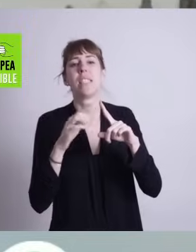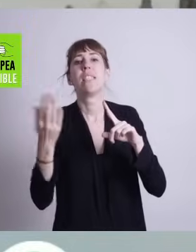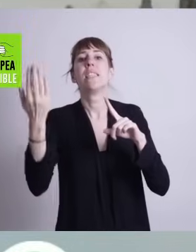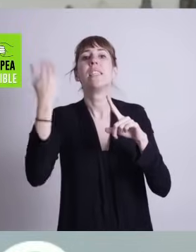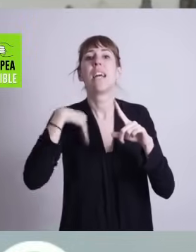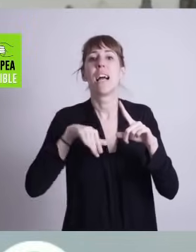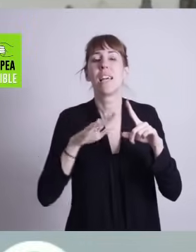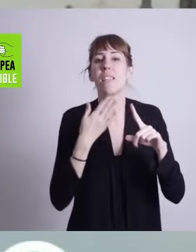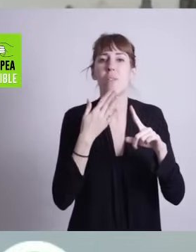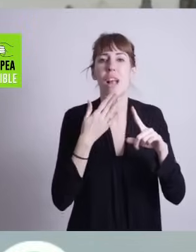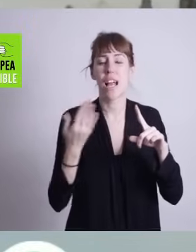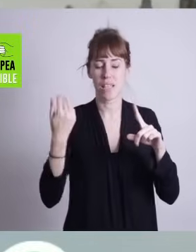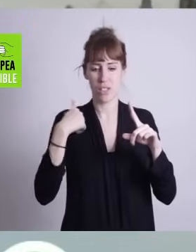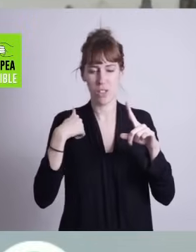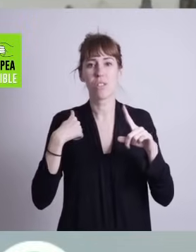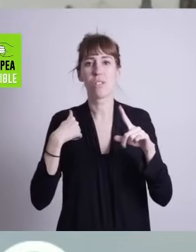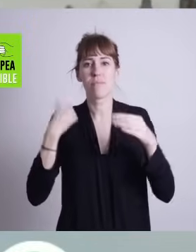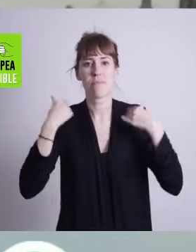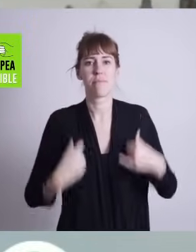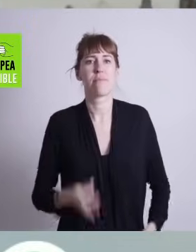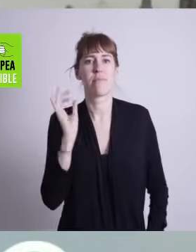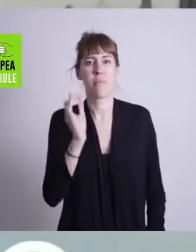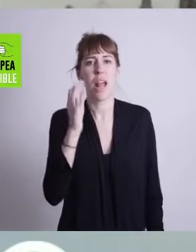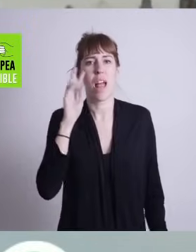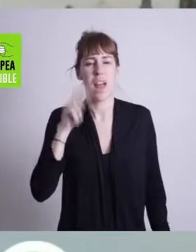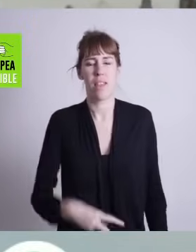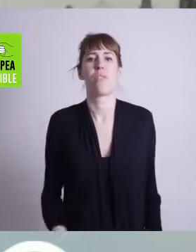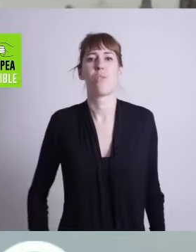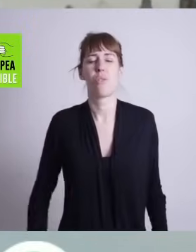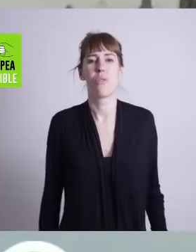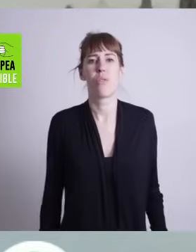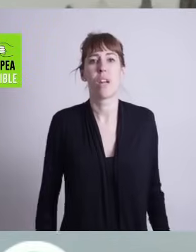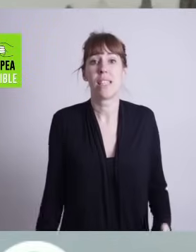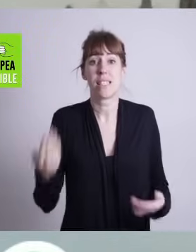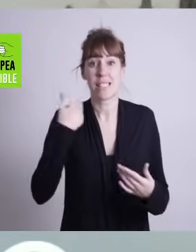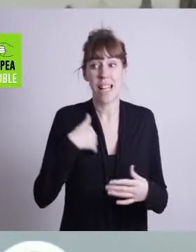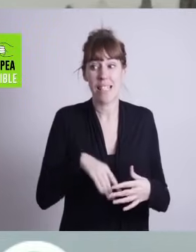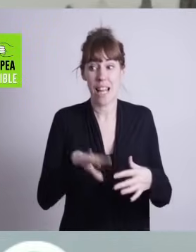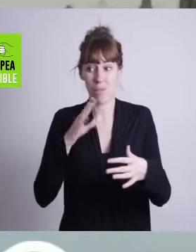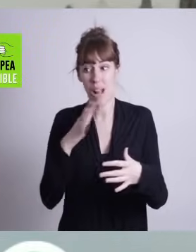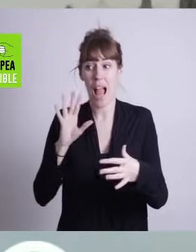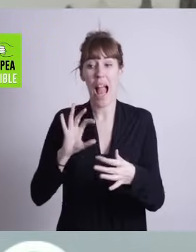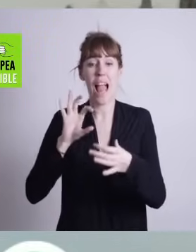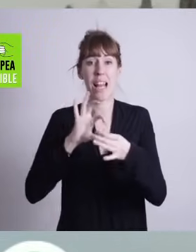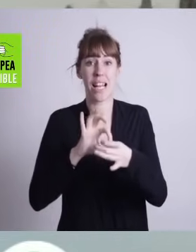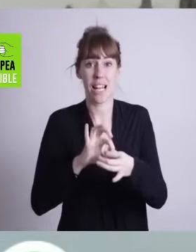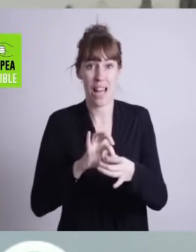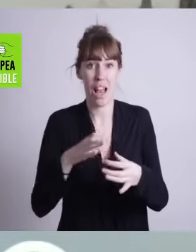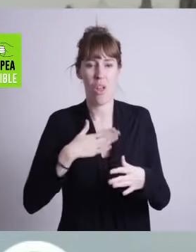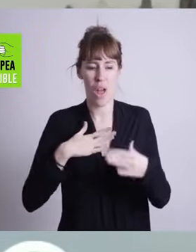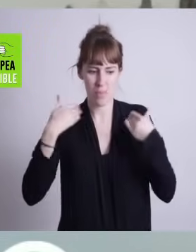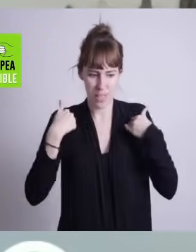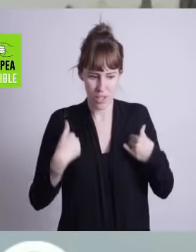en mi yo soy verdadero, quedaría anclado a mi yo consciente terreno